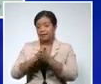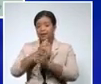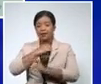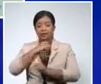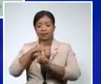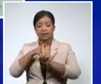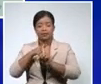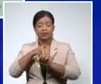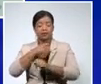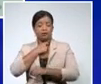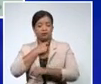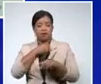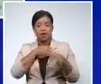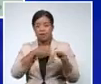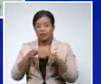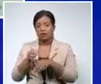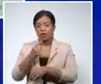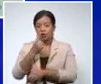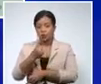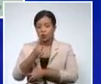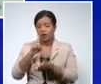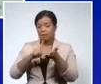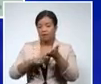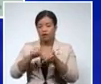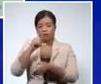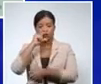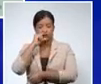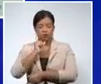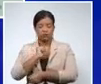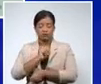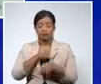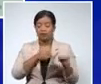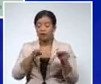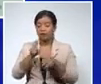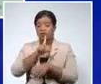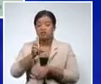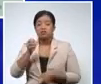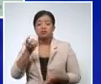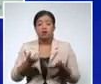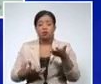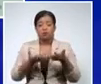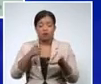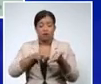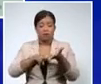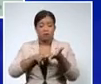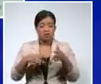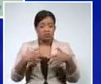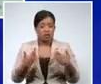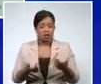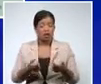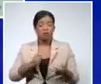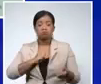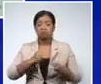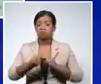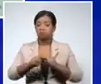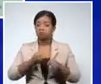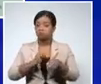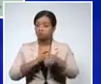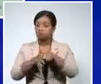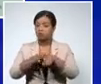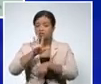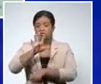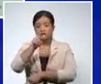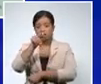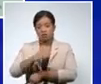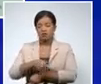Betancur. Cienfuegos, otra provincia que mantiene un control de la enfermedad, 5 casos